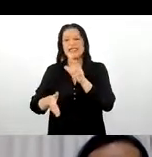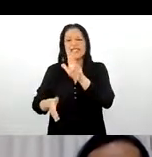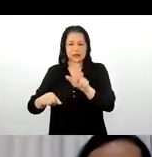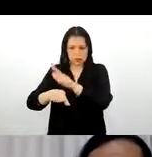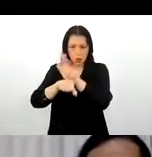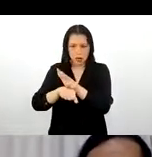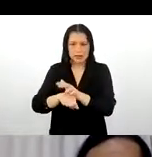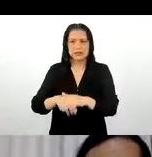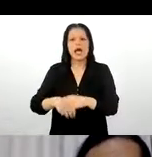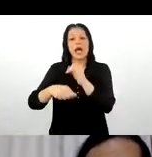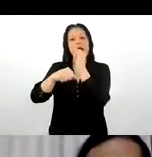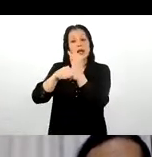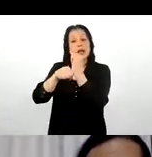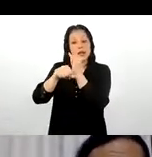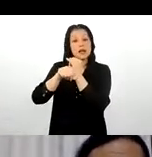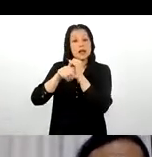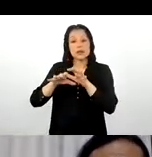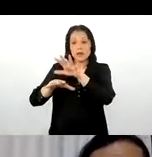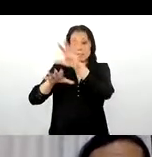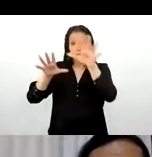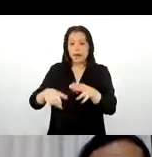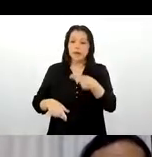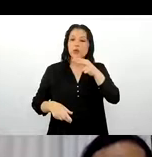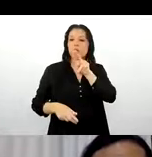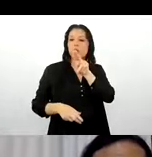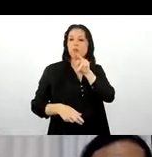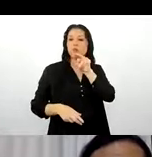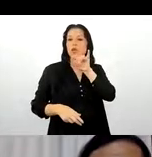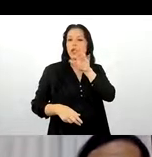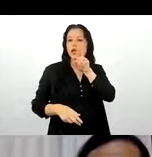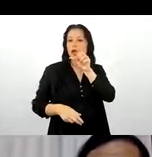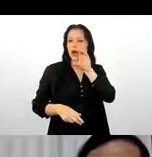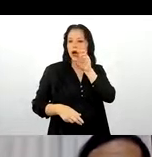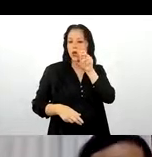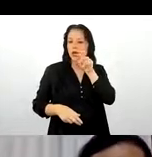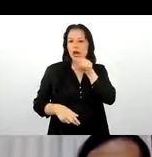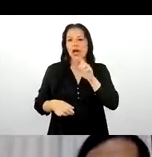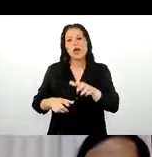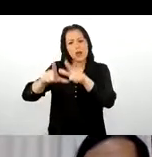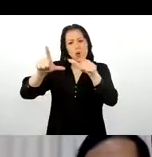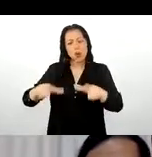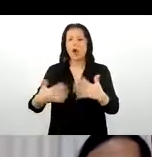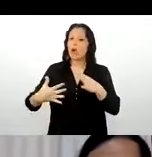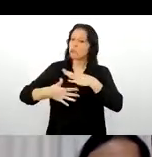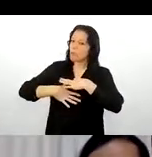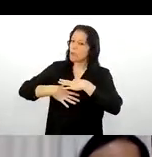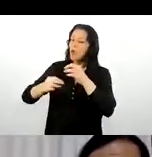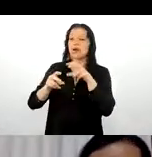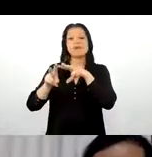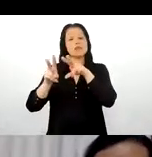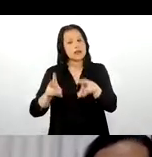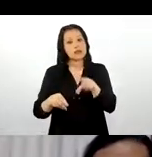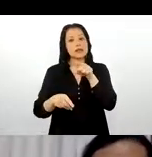dentro de lo que es el complejo Huiracocha, ¿no? Un complejo arqueológico muy interesante y que este